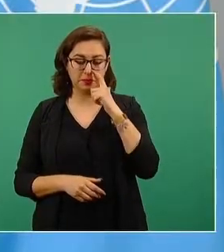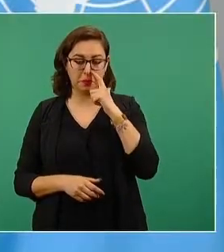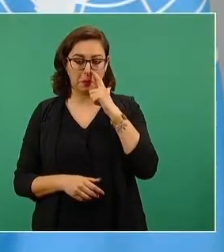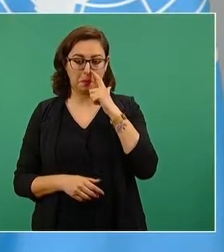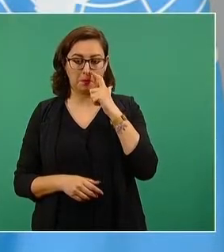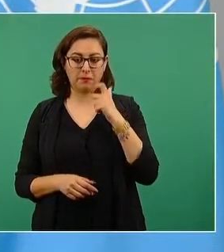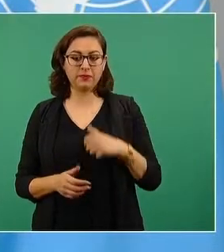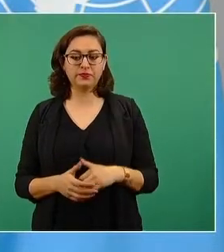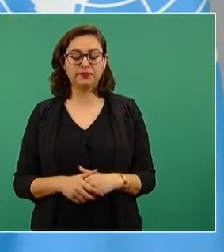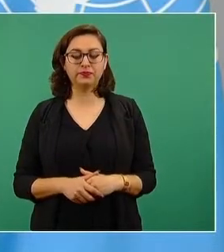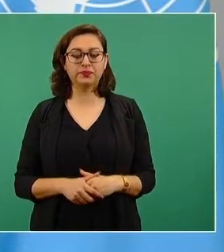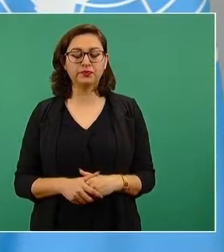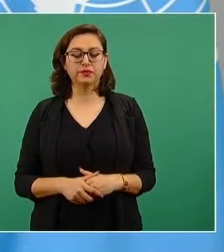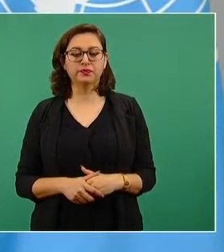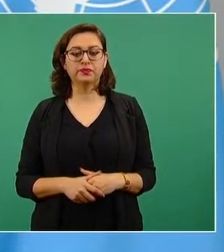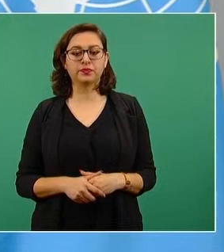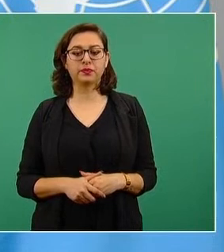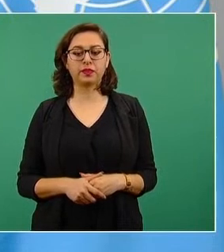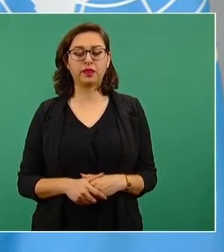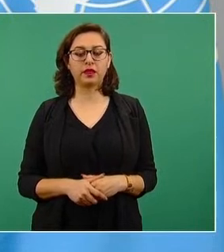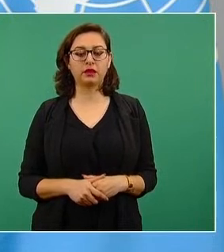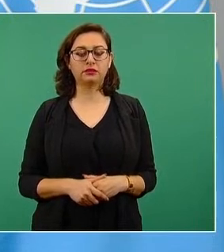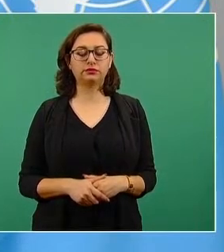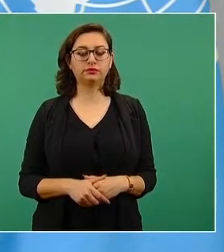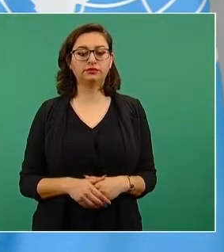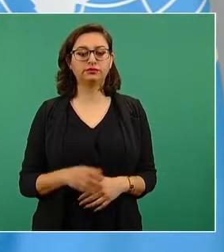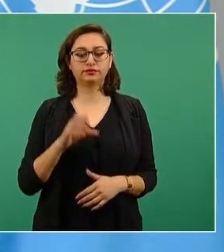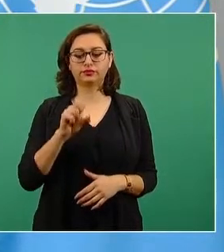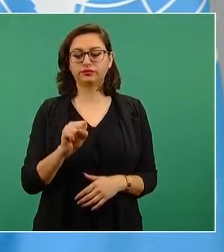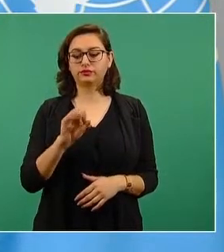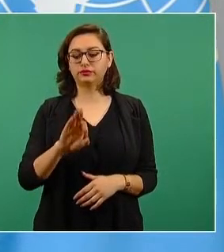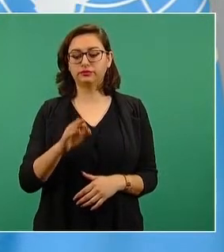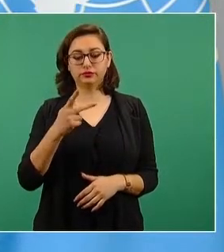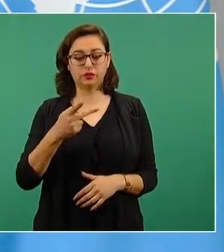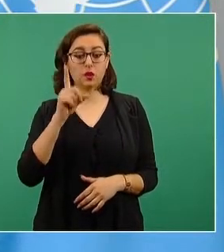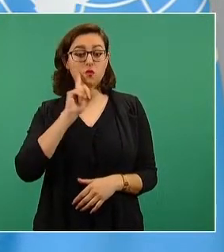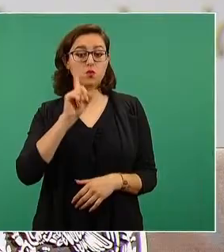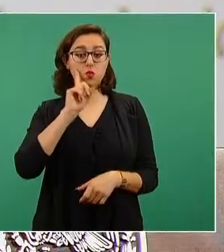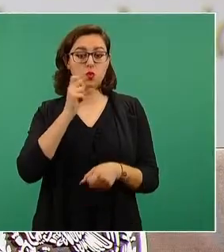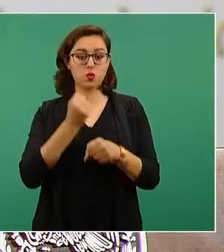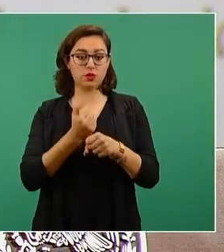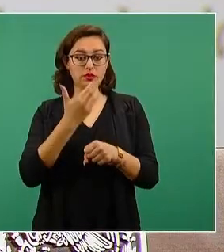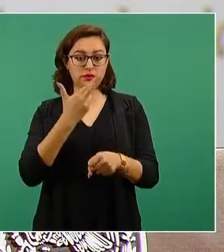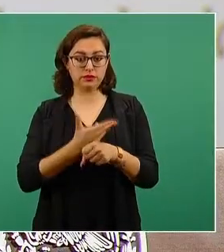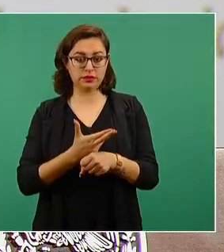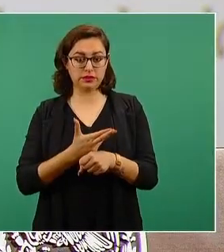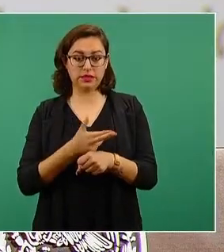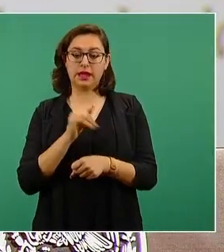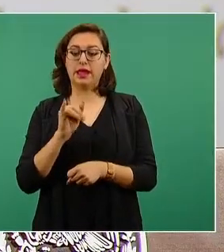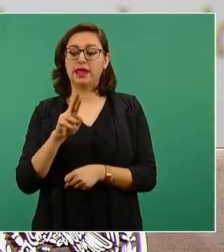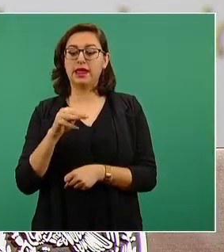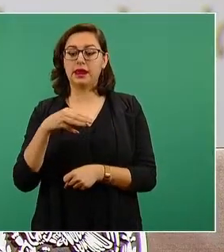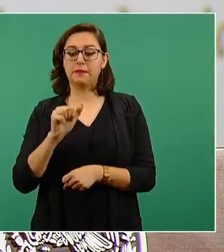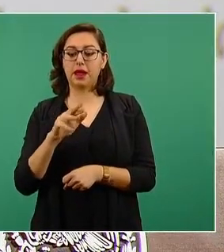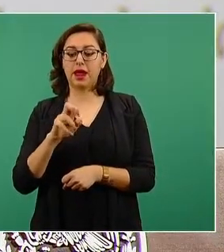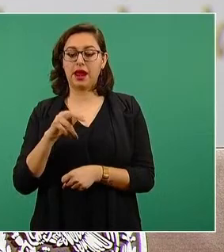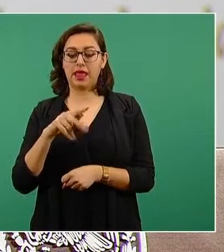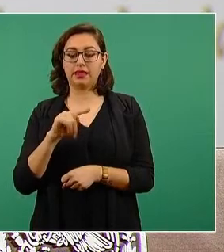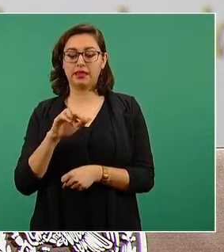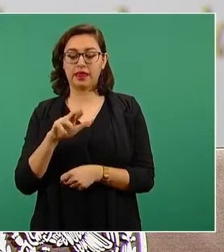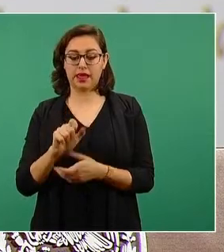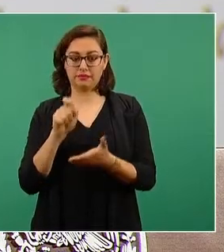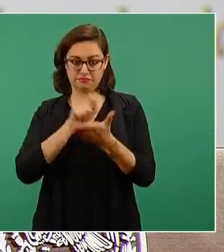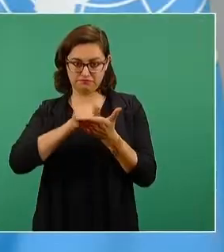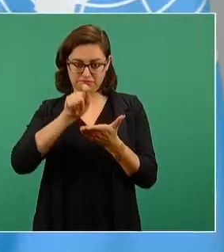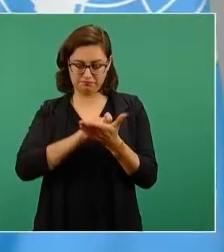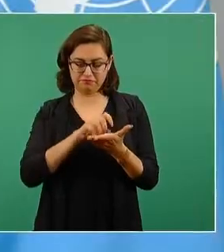tome nota la secretaria de la Función Pública, Ismaría Indira Sandoval, si